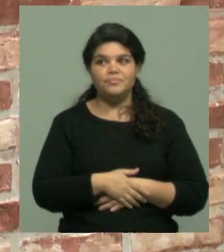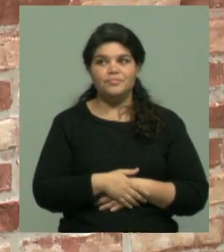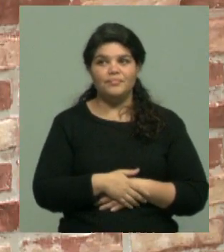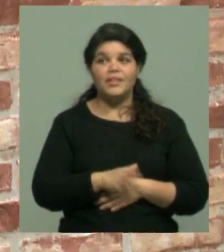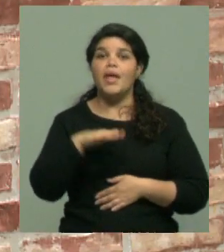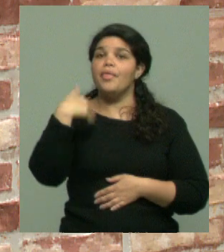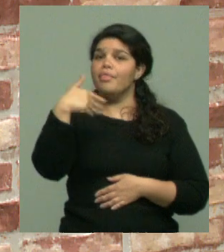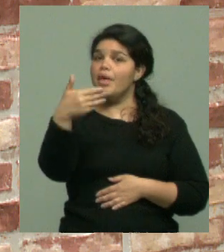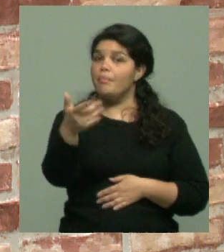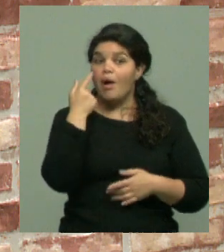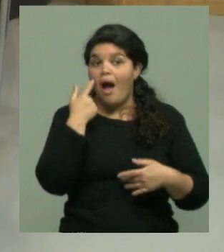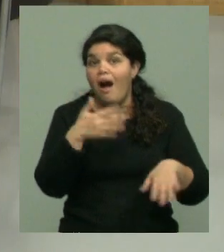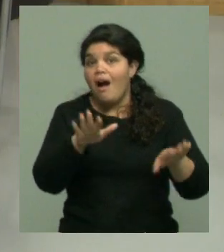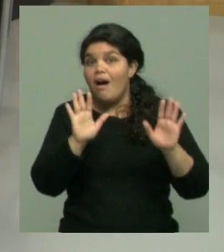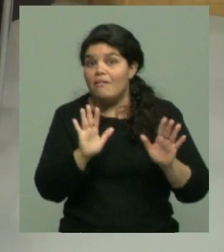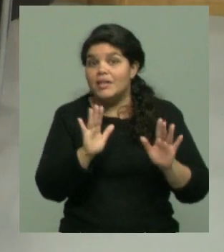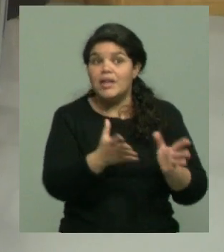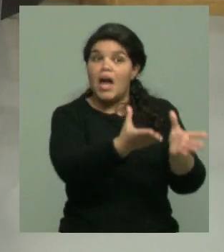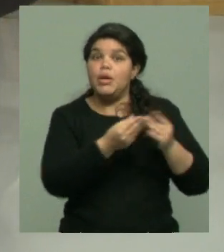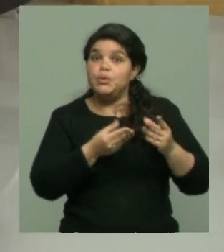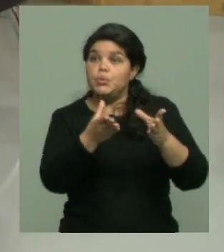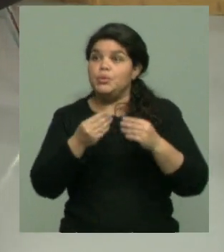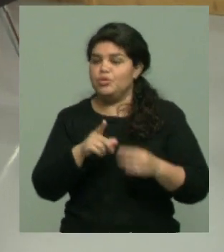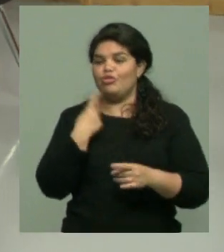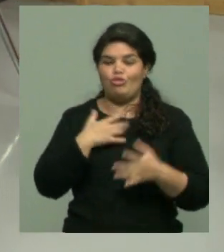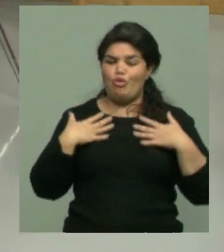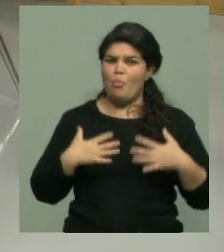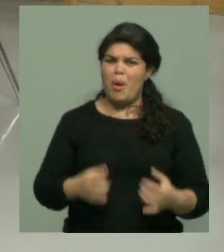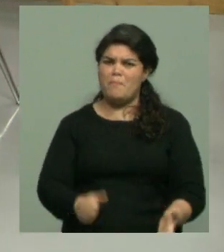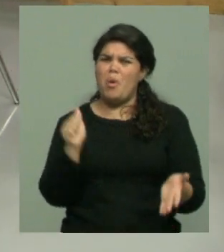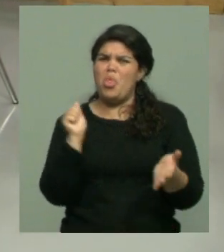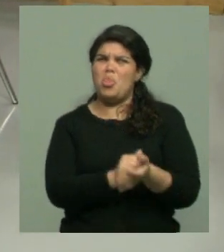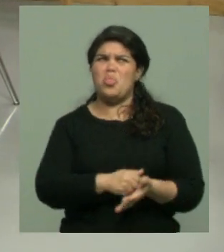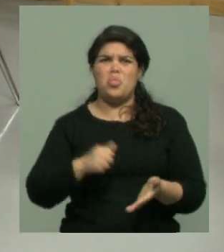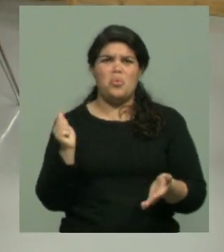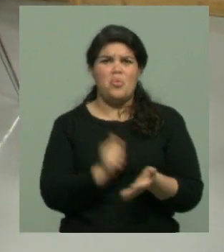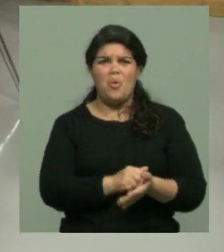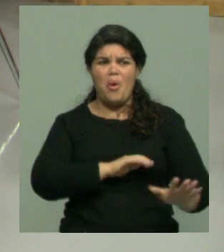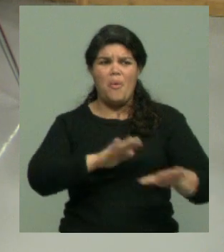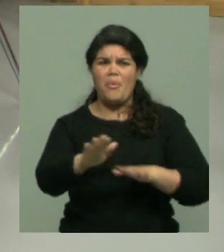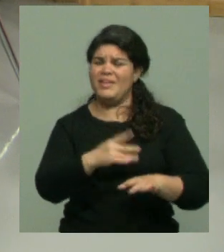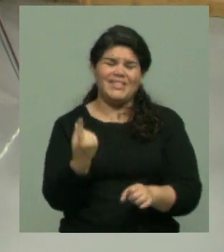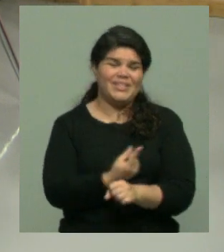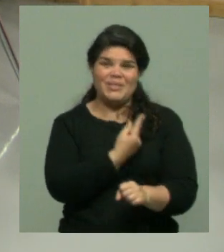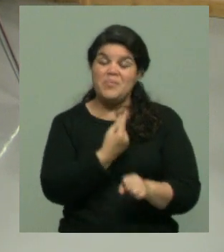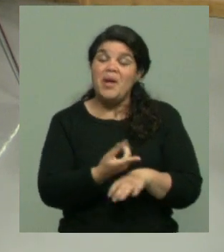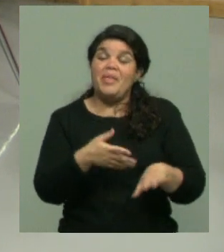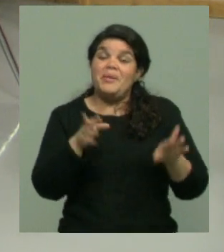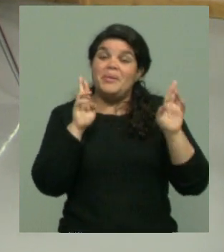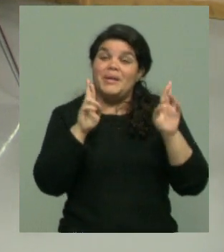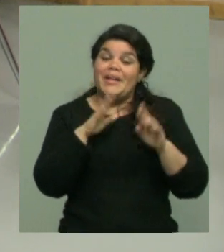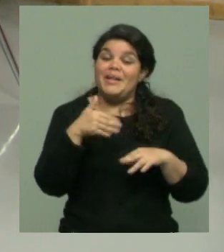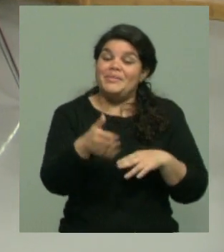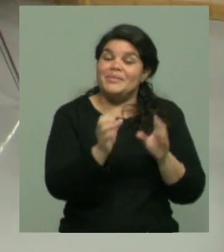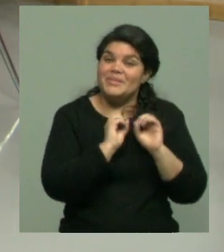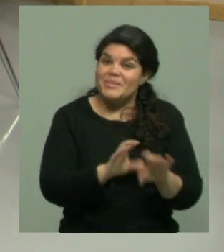a ver si nos ayudas un poco a hacer karate, porque nosotros somos durísimos. Pero bueno, podemos empezar en algún momento. Totalmente. Seguro, siempre